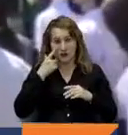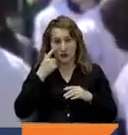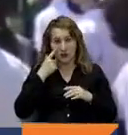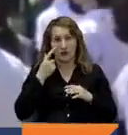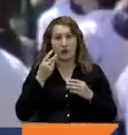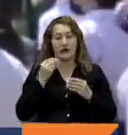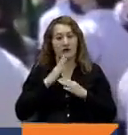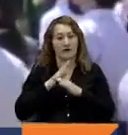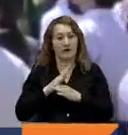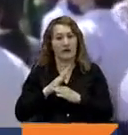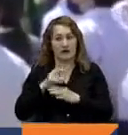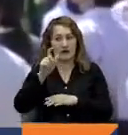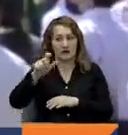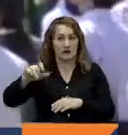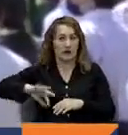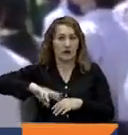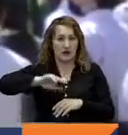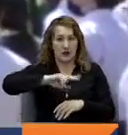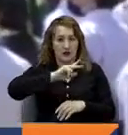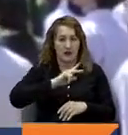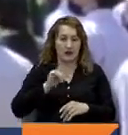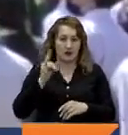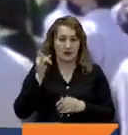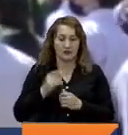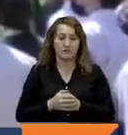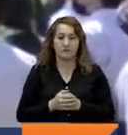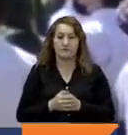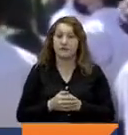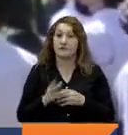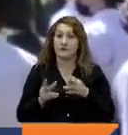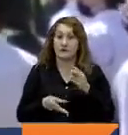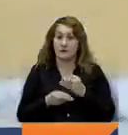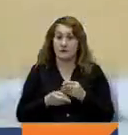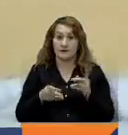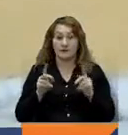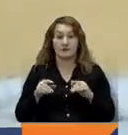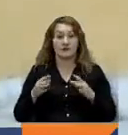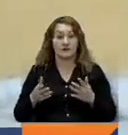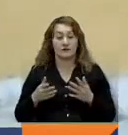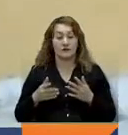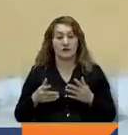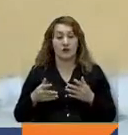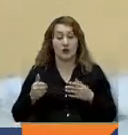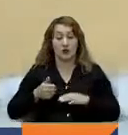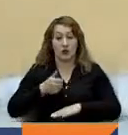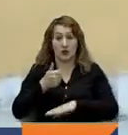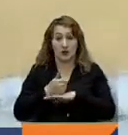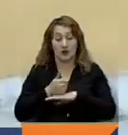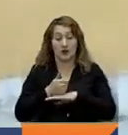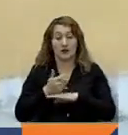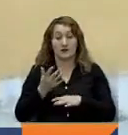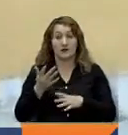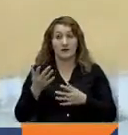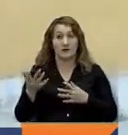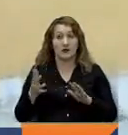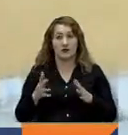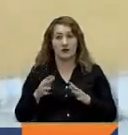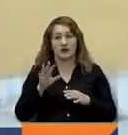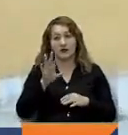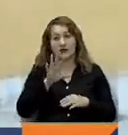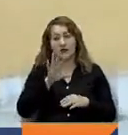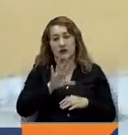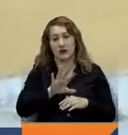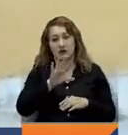los amigos de lo ajeno hagan de las suyas. Además, también señalamos que las autoridades esperan una movilización de cerca de